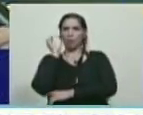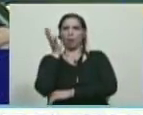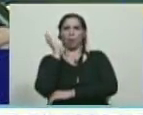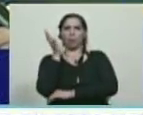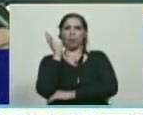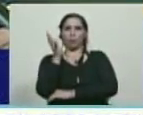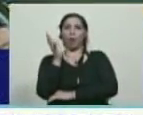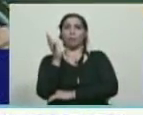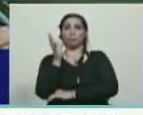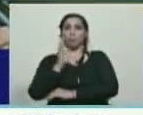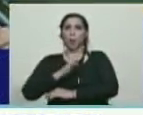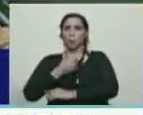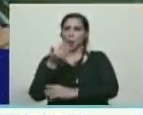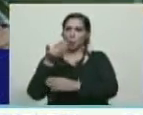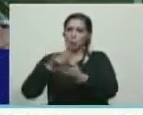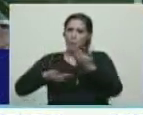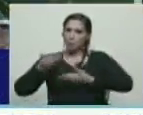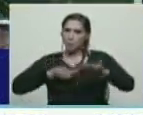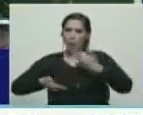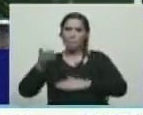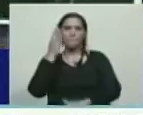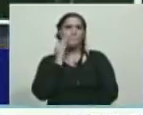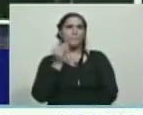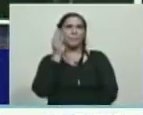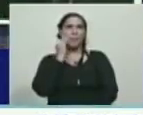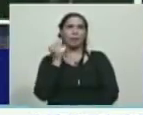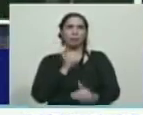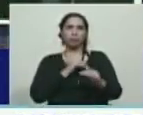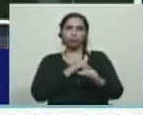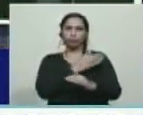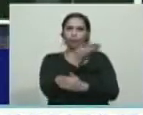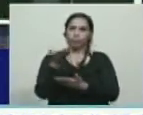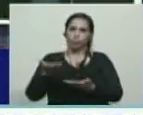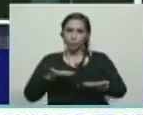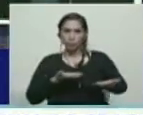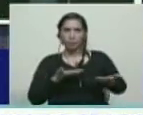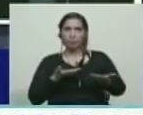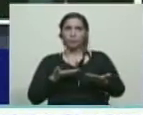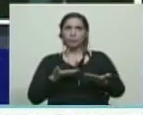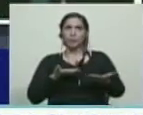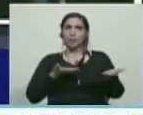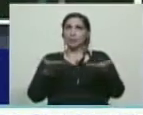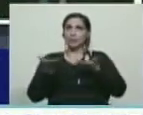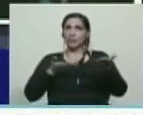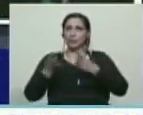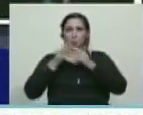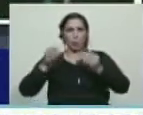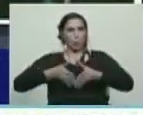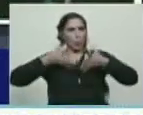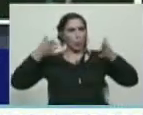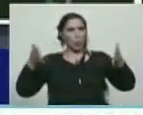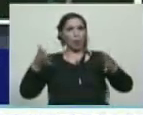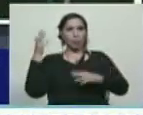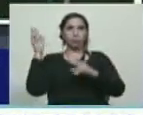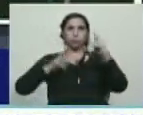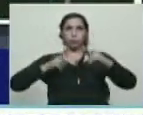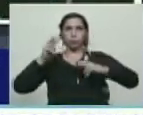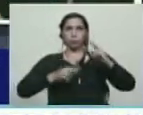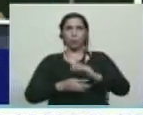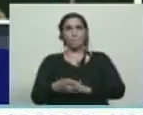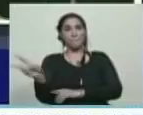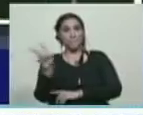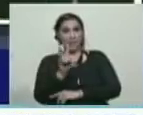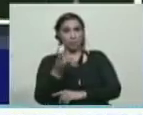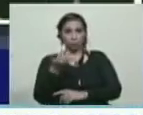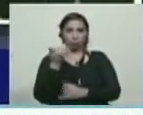y en gran medida su experiencia la han colocado al servicio de este gran proyecto. Sencillamente vemos cómo Venezuela, esta